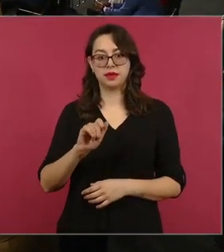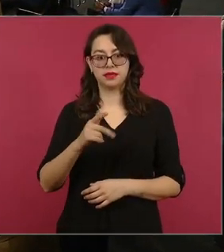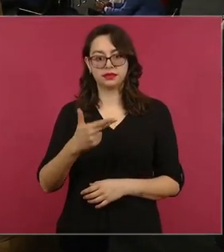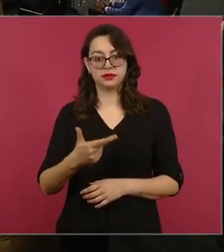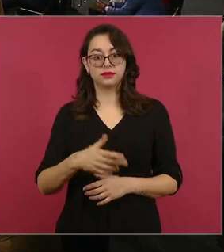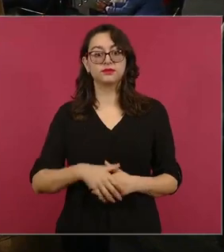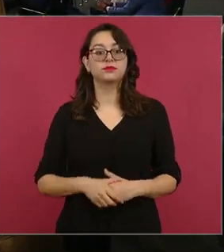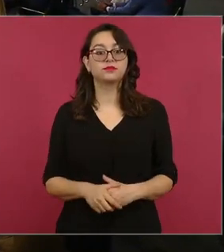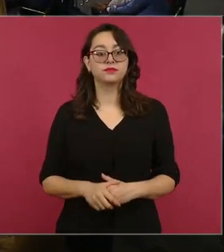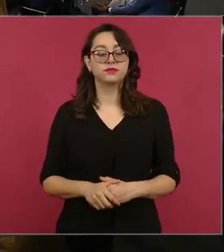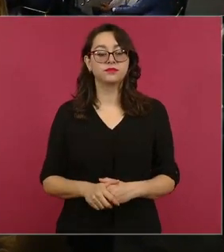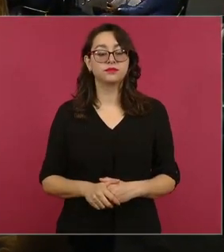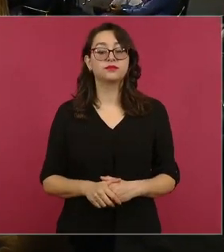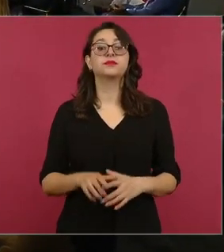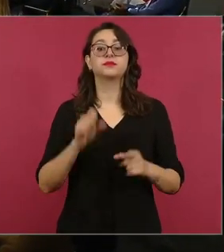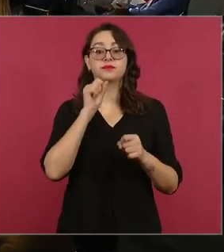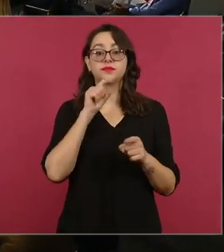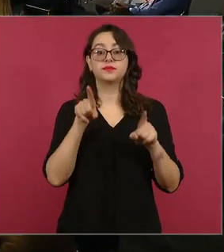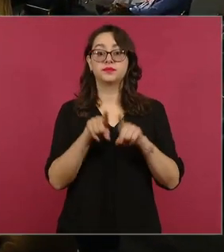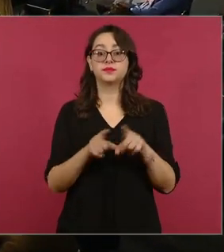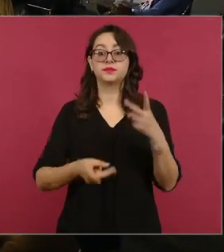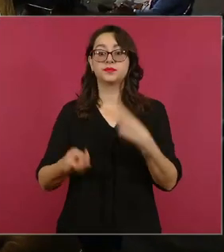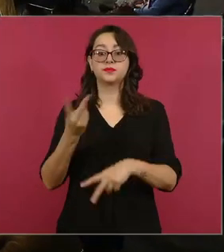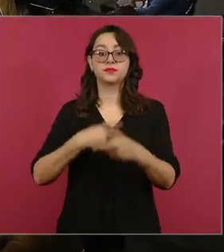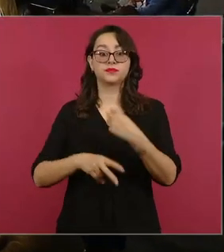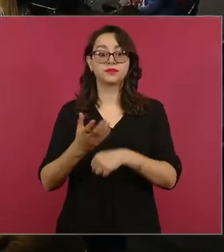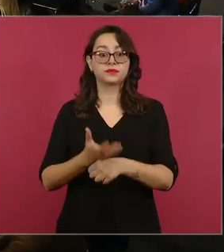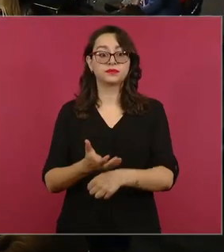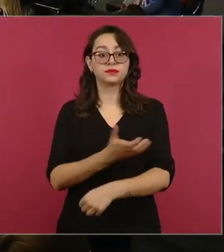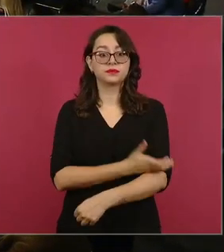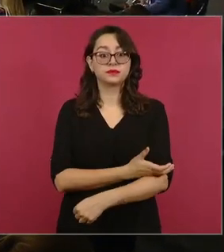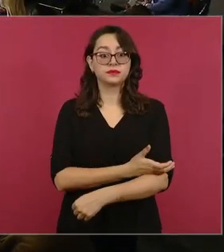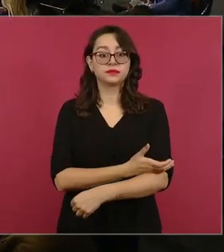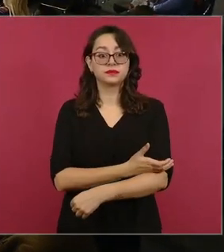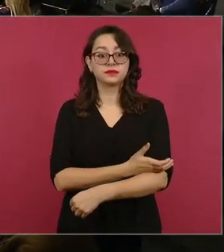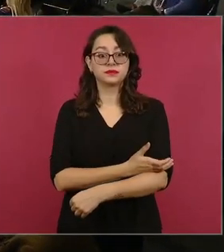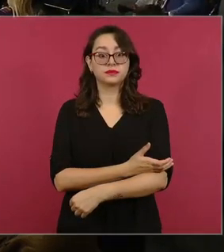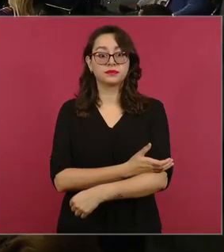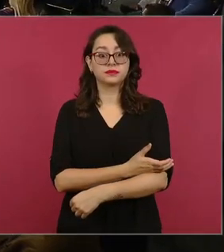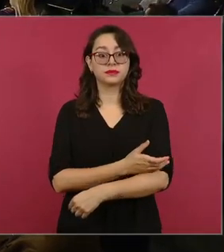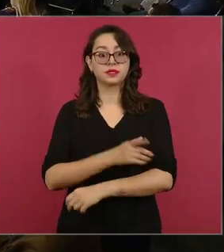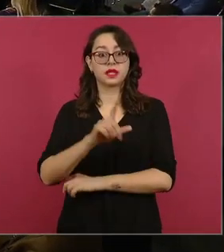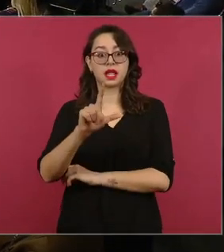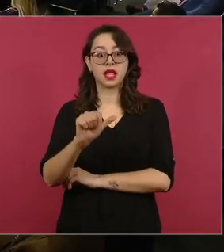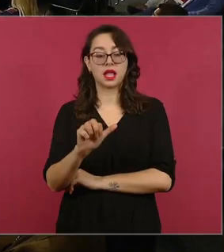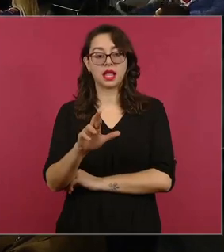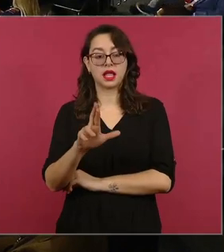Elizabeth. Ah, y está también Laura Velázquez,